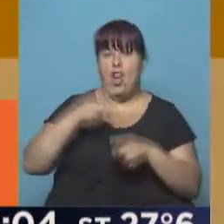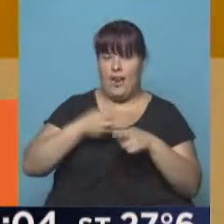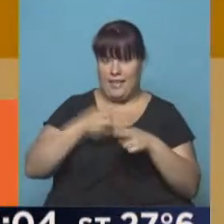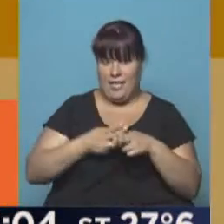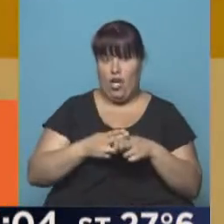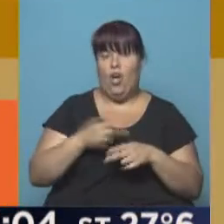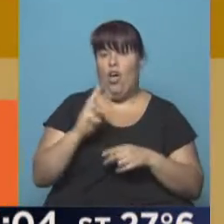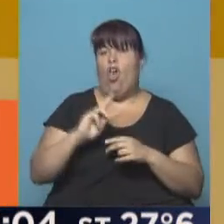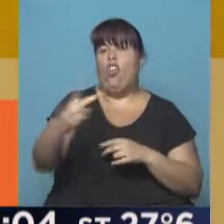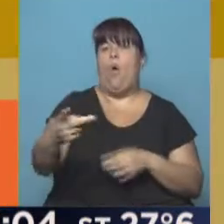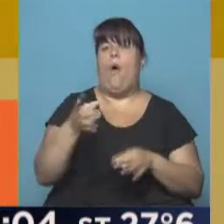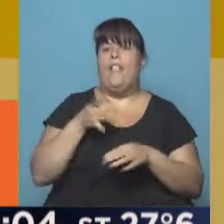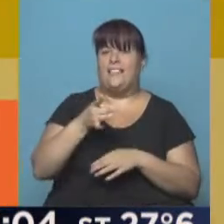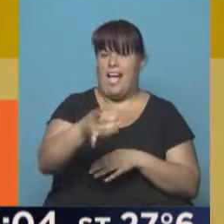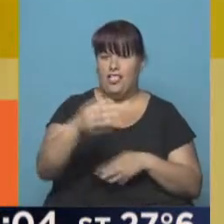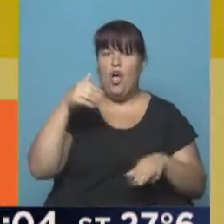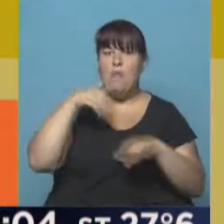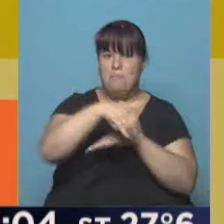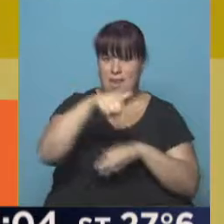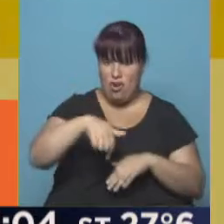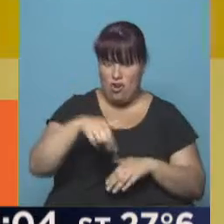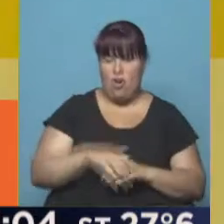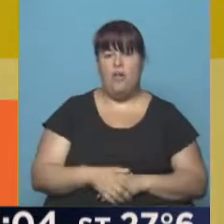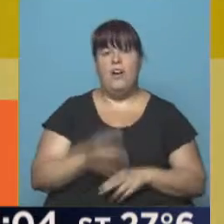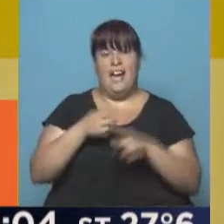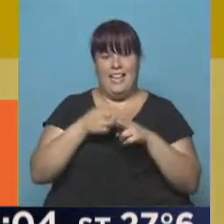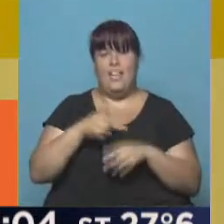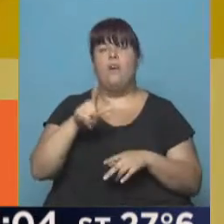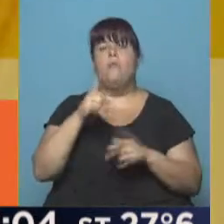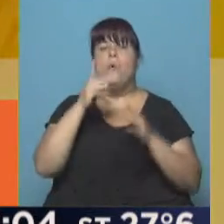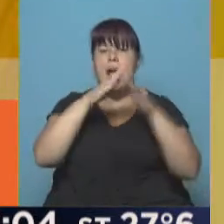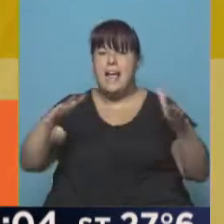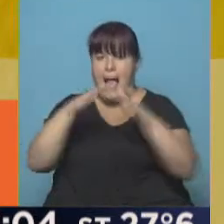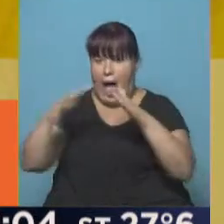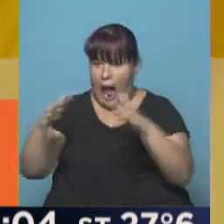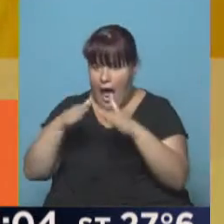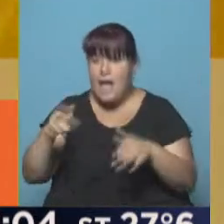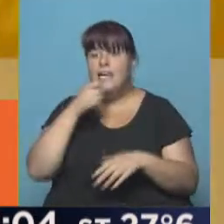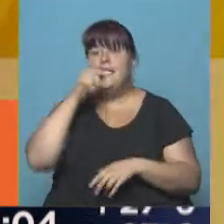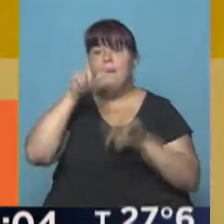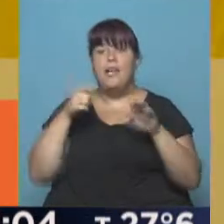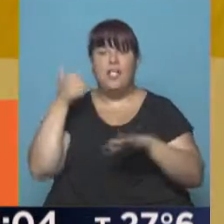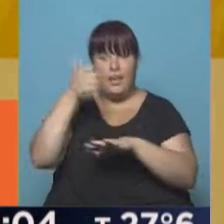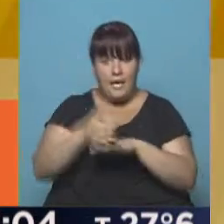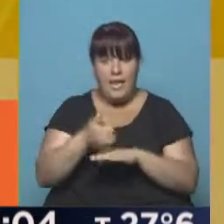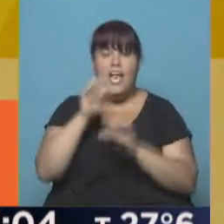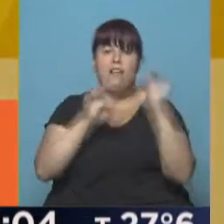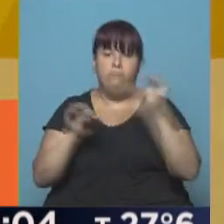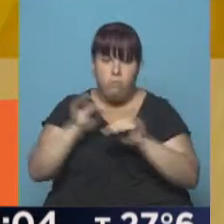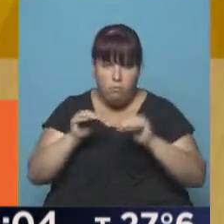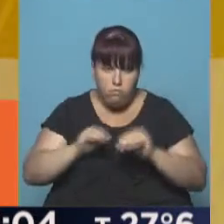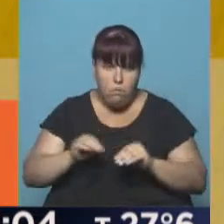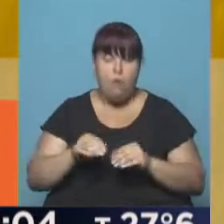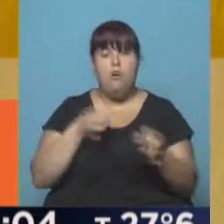Retiro, a 200 metros de la estación de trenes y de ómnibus de Retiro. Es una serie de carpas en las que cuando llega la persona se le toman los datos,